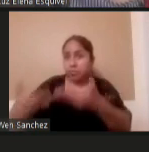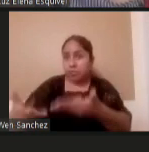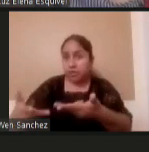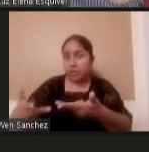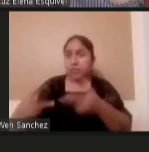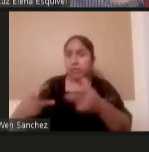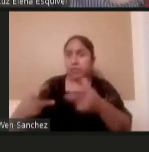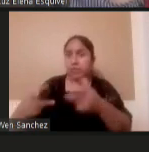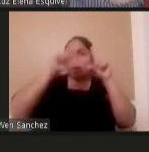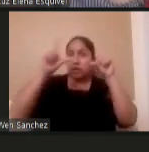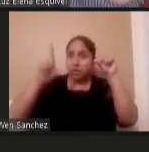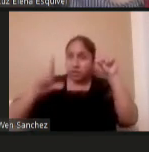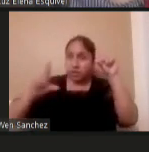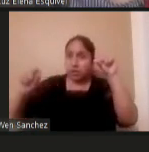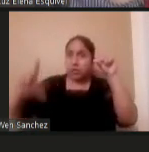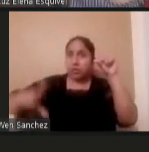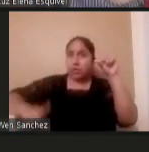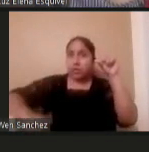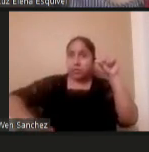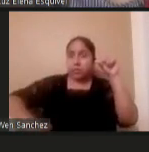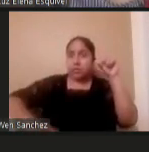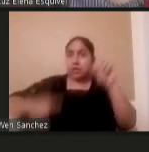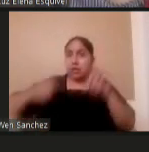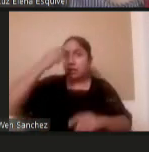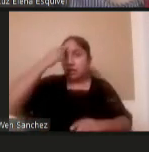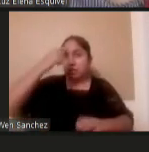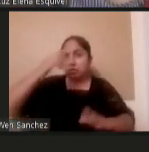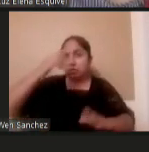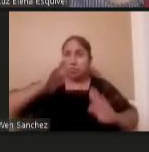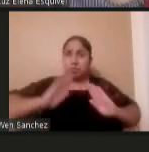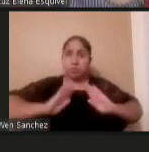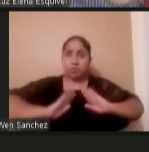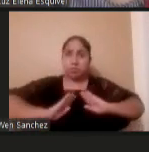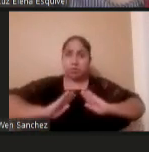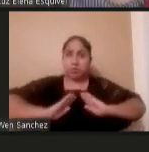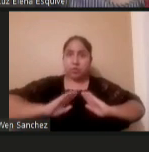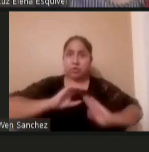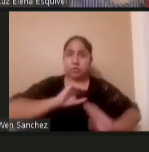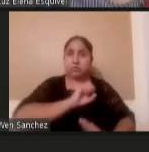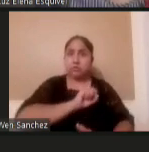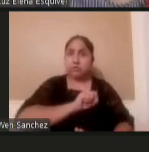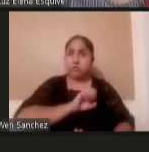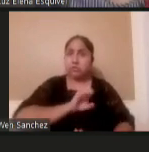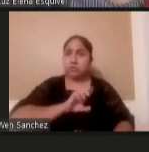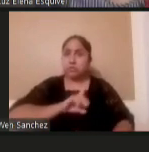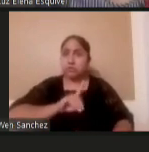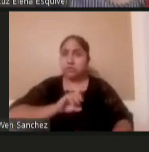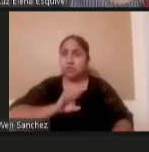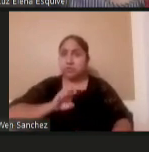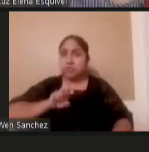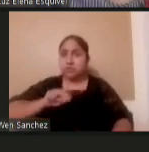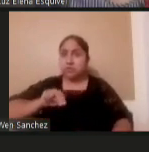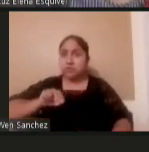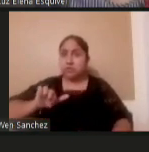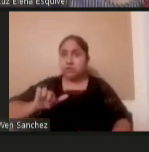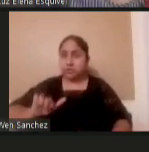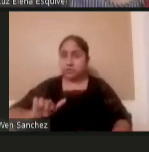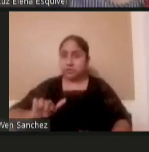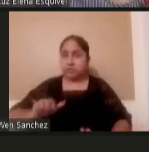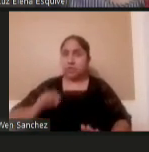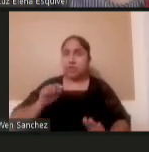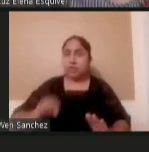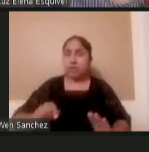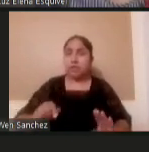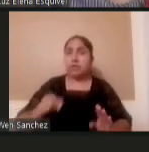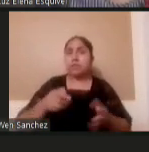Unidos Mexicanos a través de la Secretaría de la Defensa Nacional sobre un terreno que se describe como bien de dominio